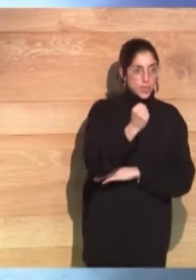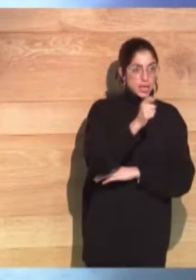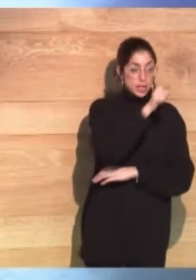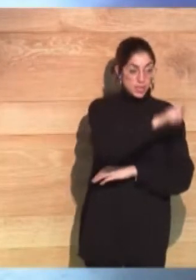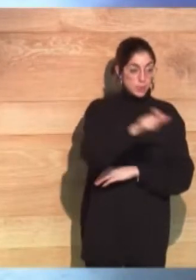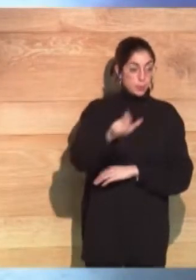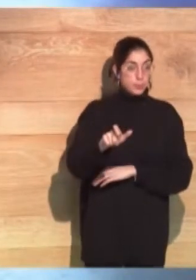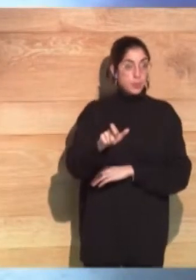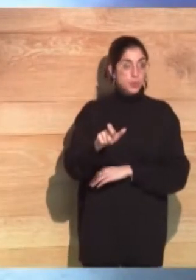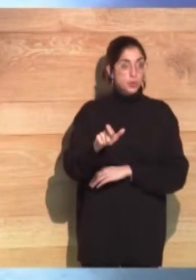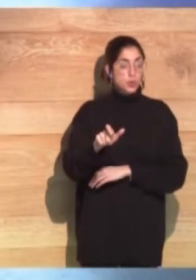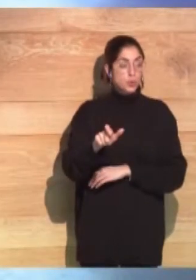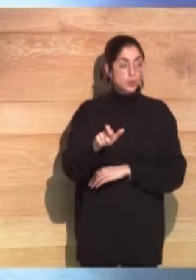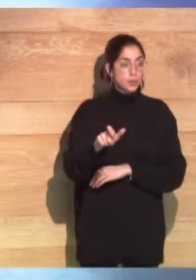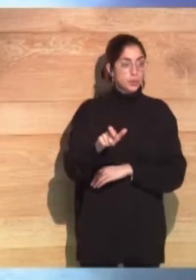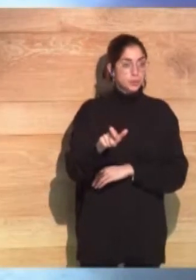personas.